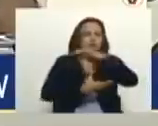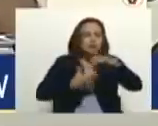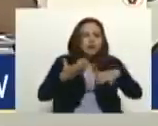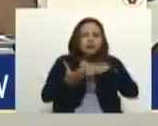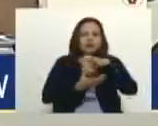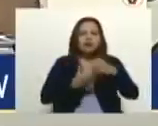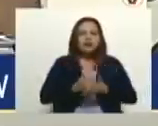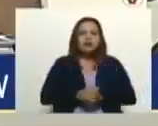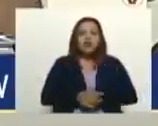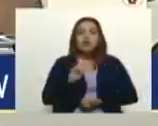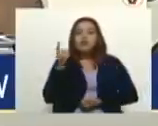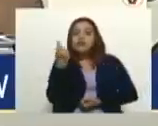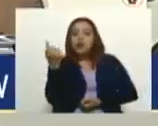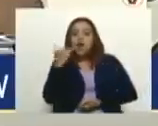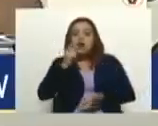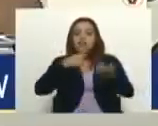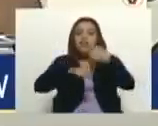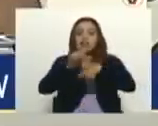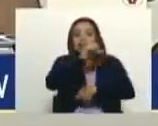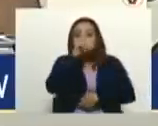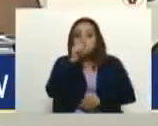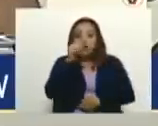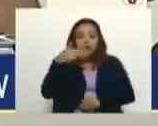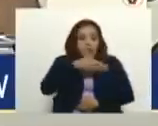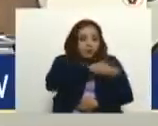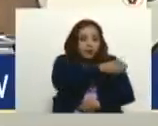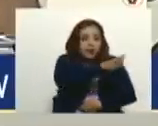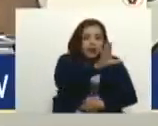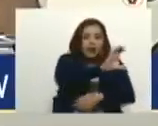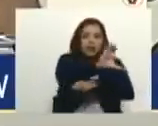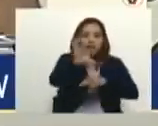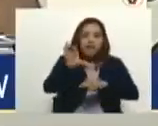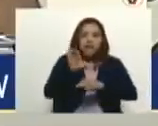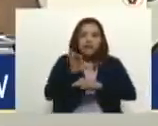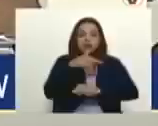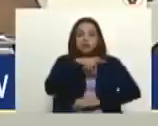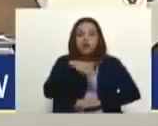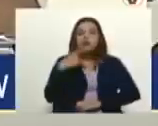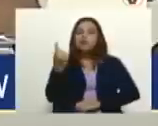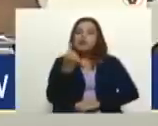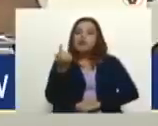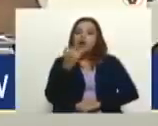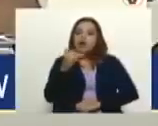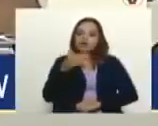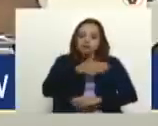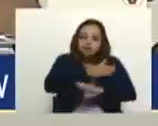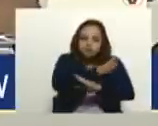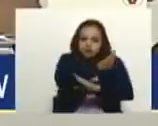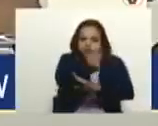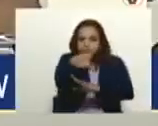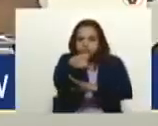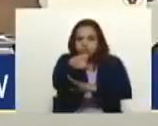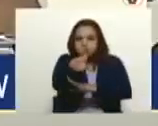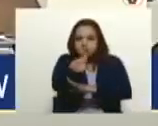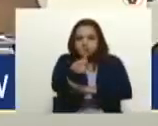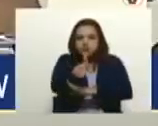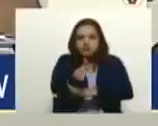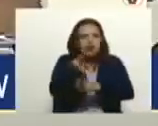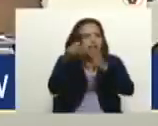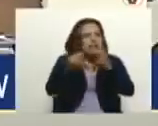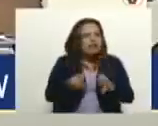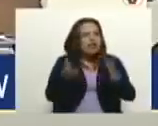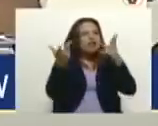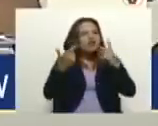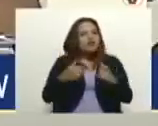Solo sale por el frente caribeño nuestro, solo sale, según los números de